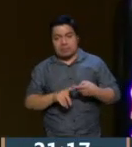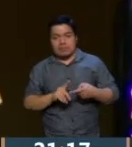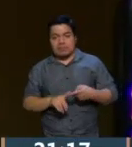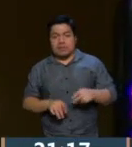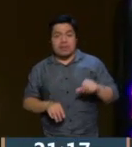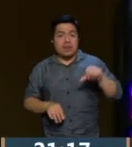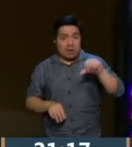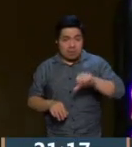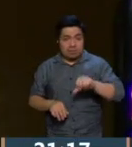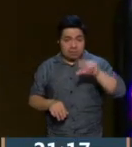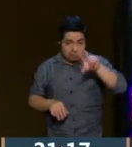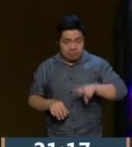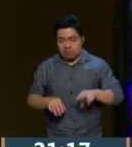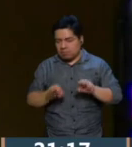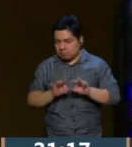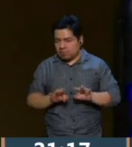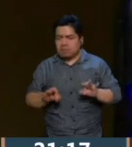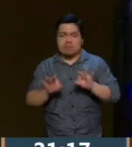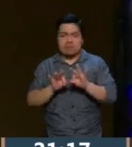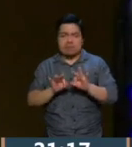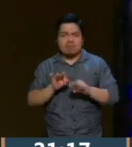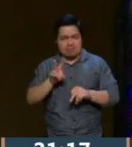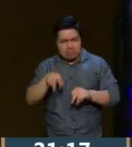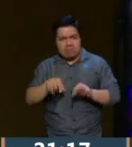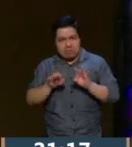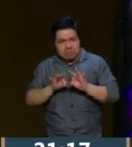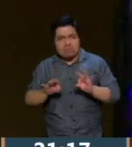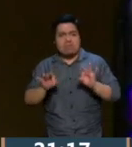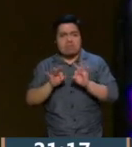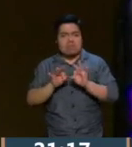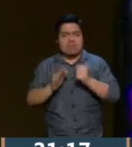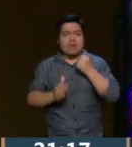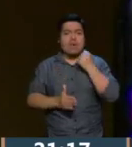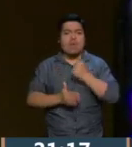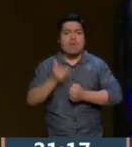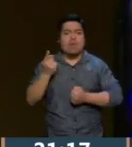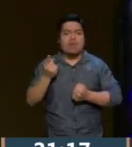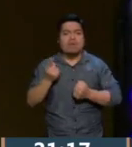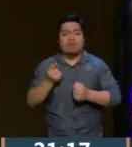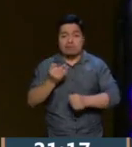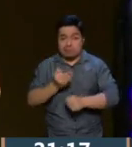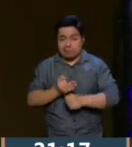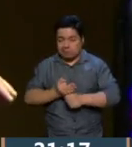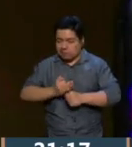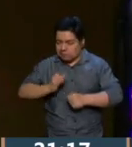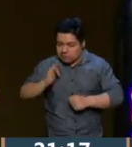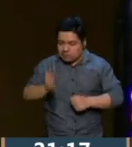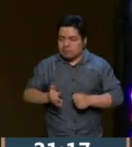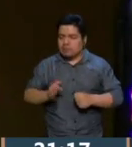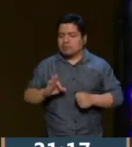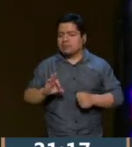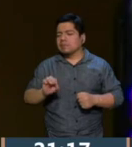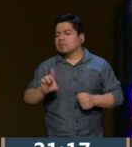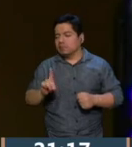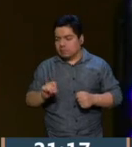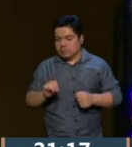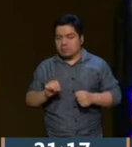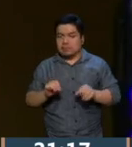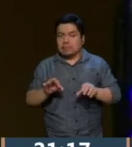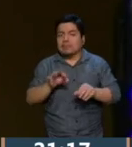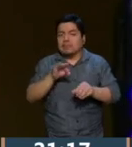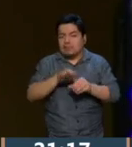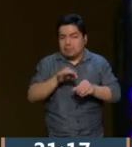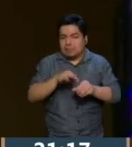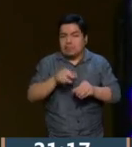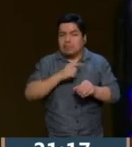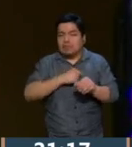un día importante, aquí se dijo, claro que es importante, porque estamos aprobando un fondo complementario